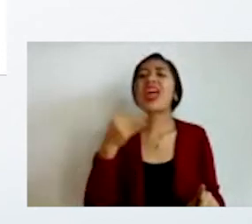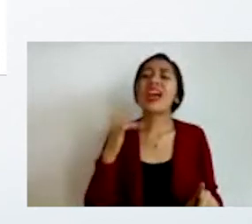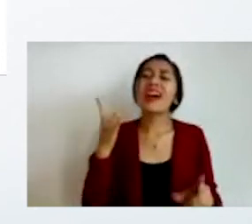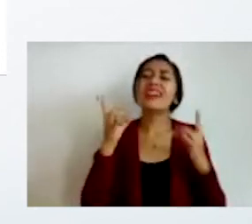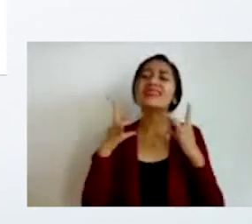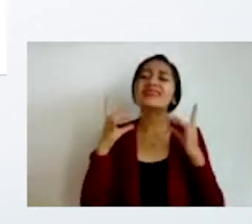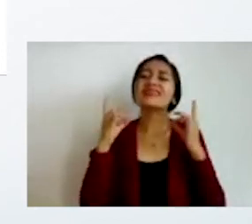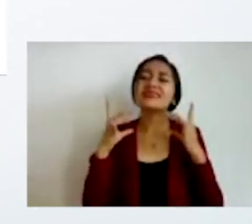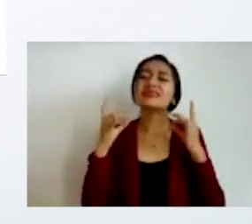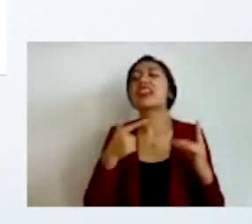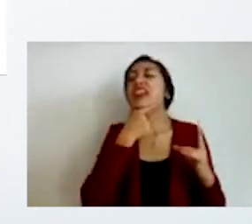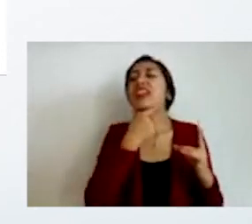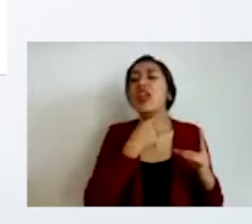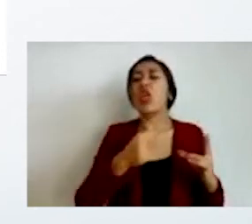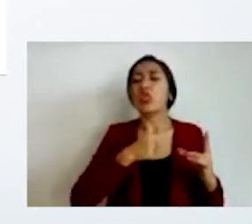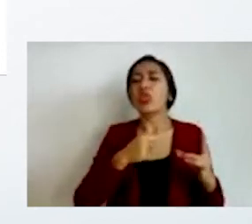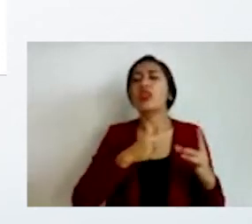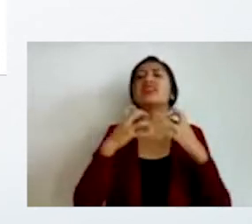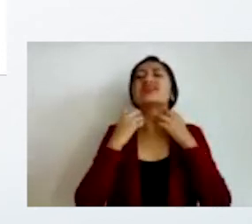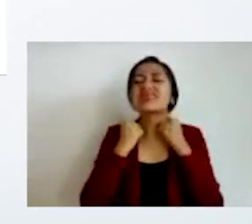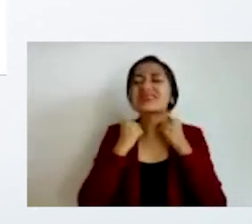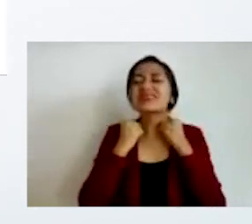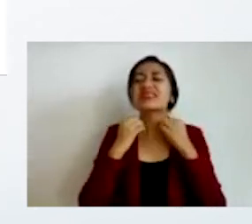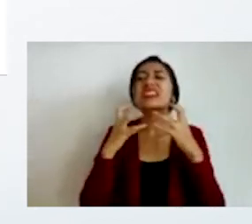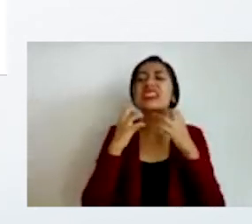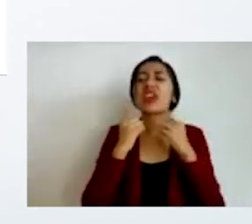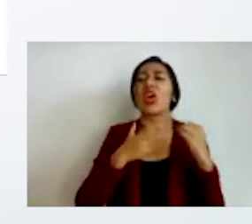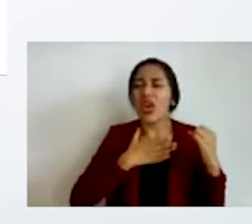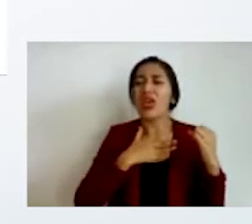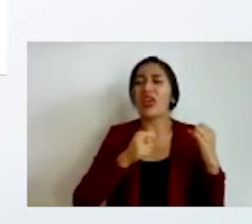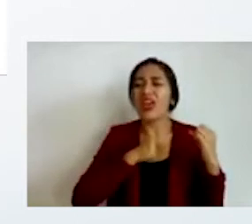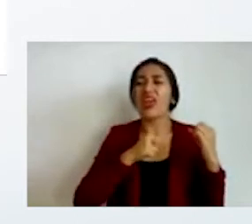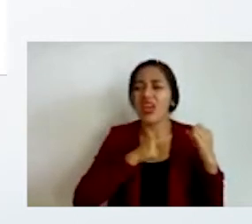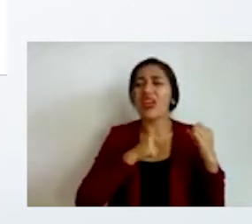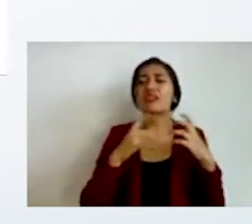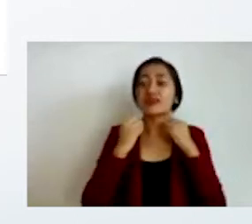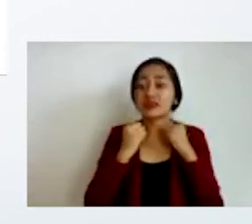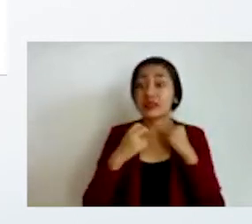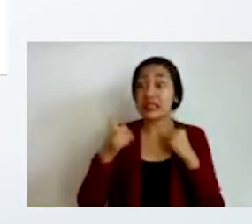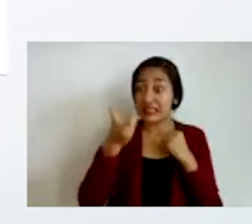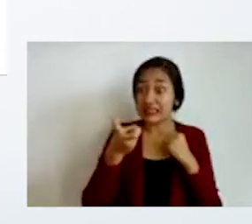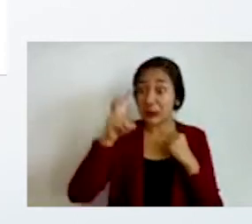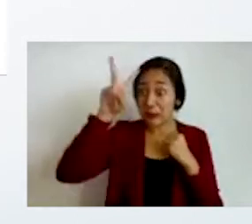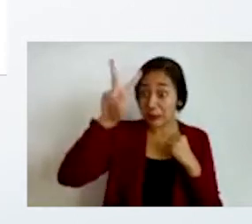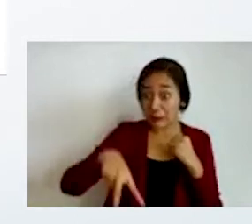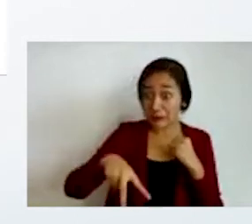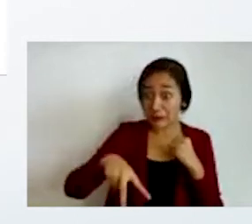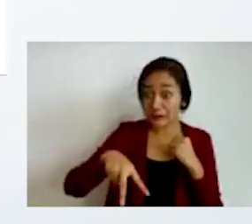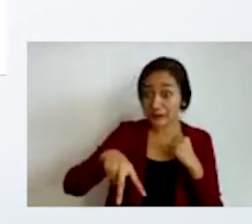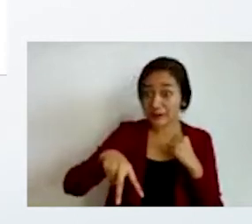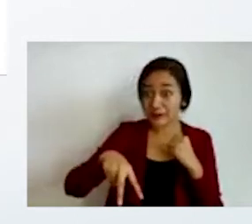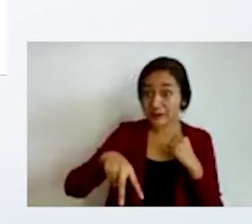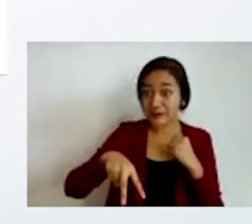seca, pero nada de eso es estrictamente cierto, o no se cumple de una manera muy